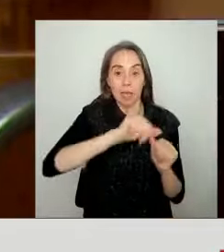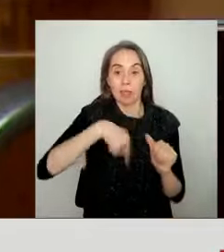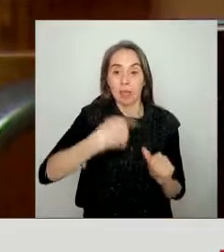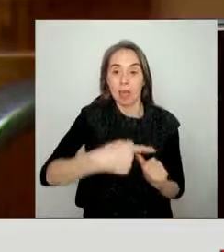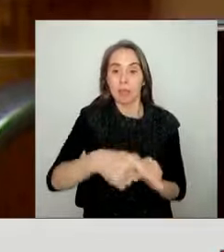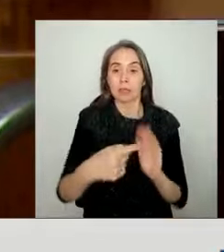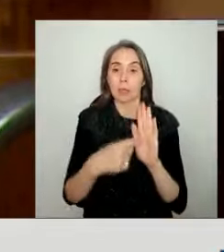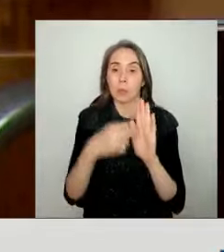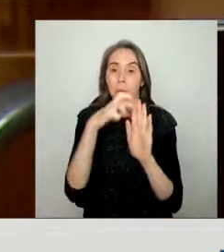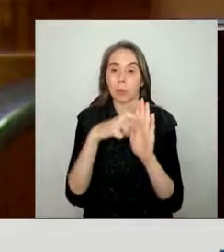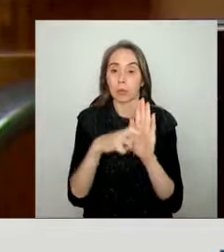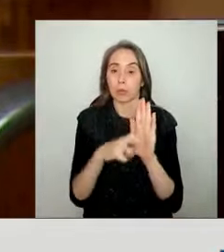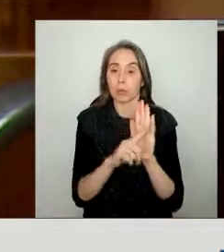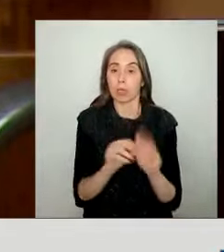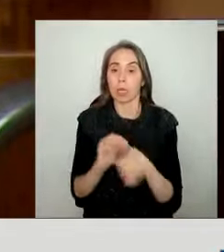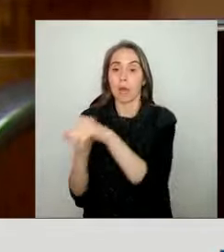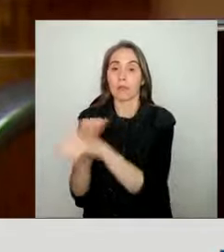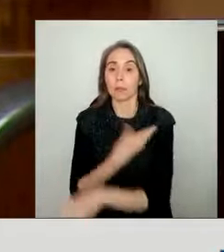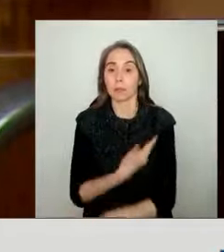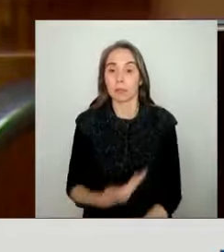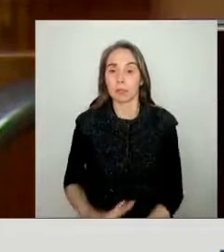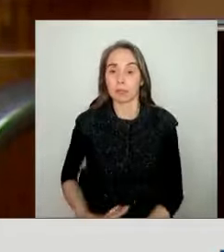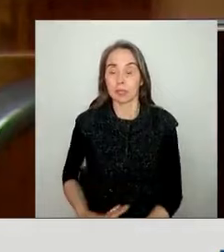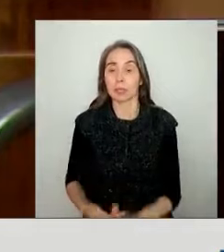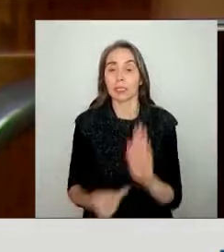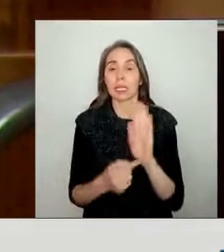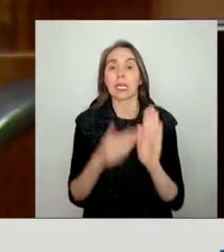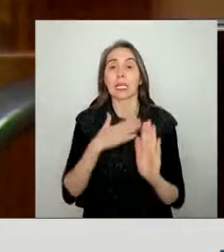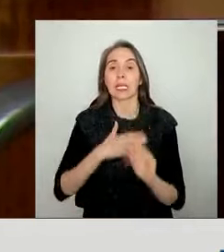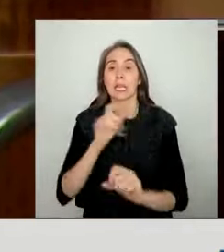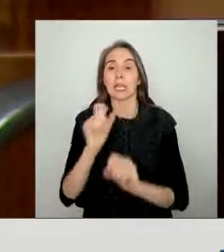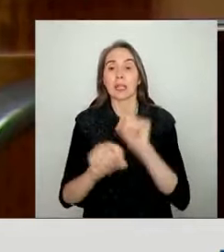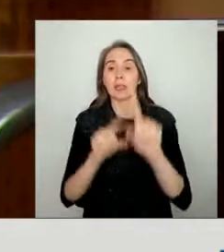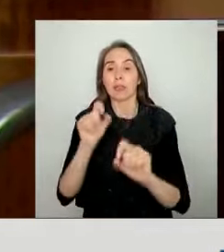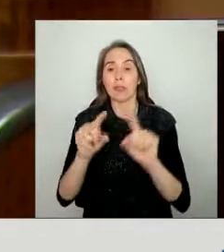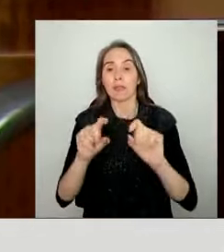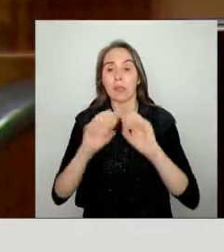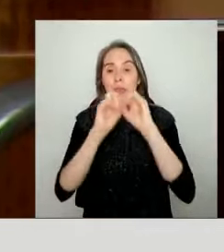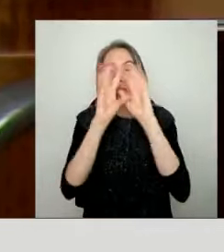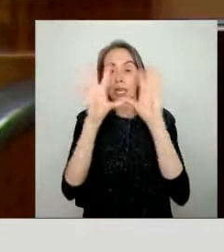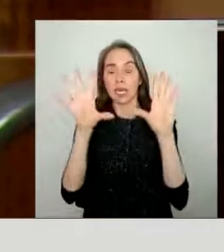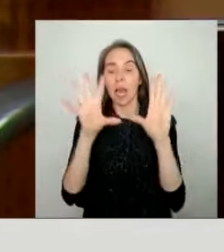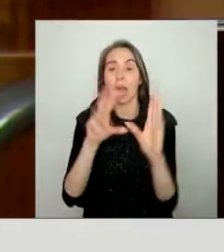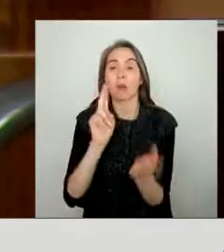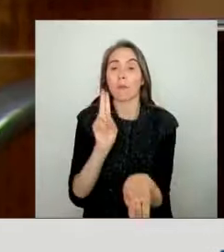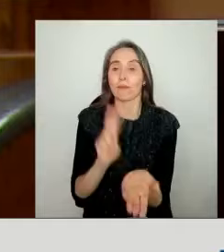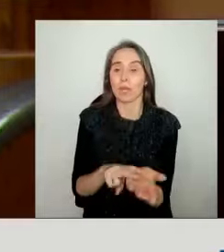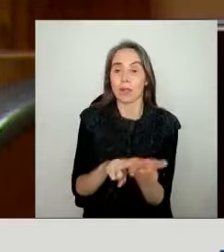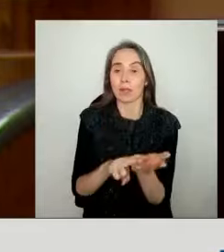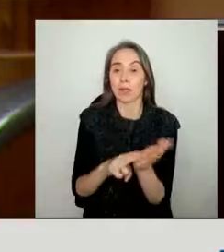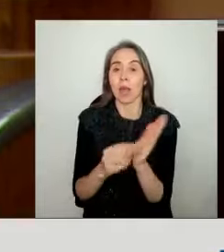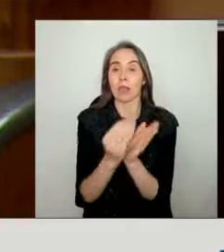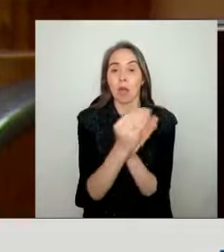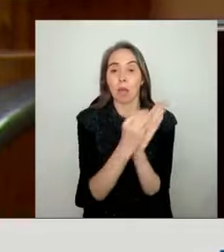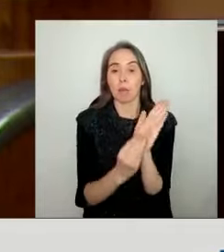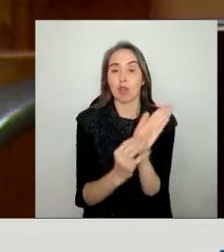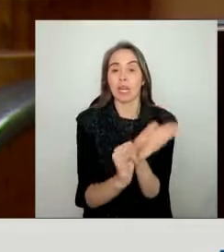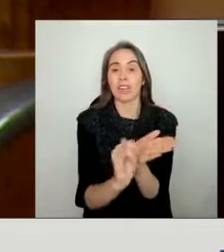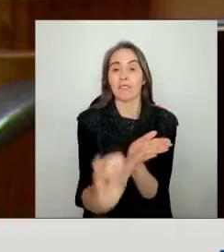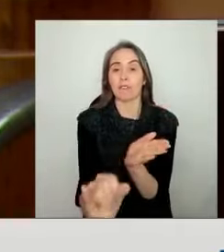presidente sostiene Ender la claridad o la veracidad en la información para los